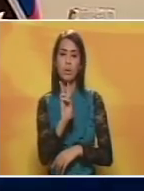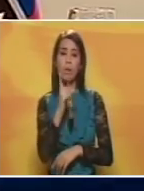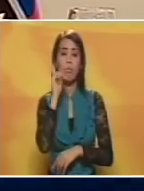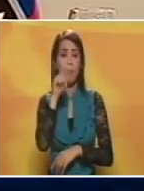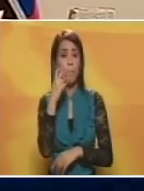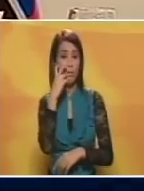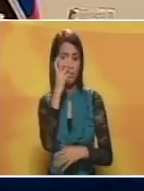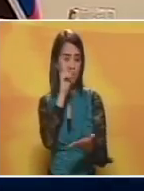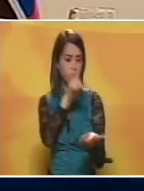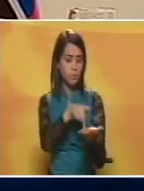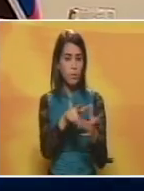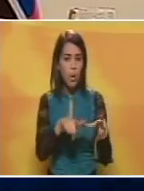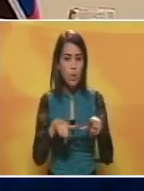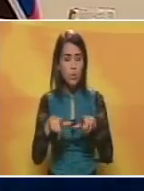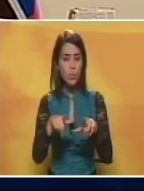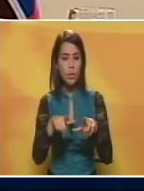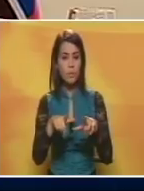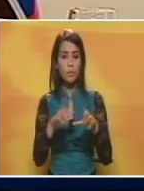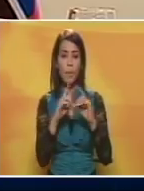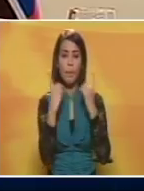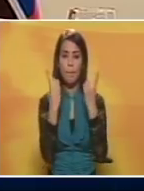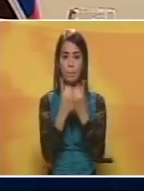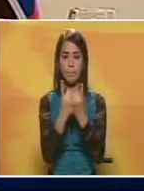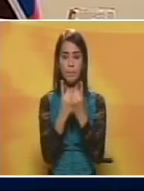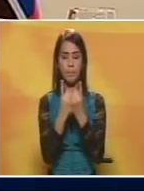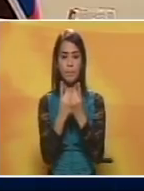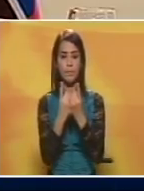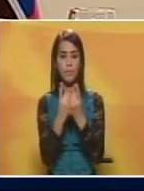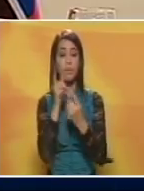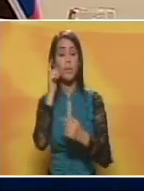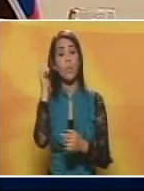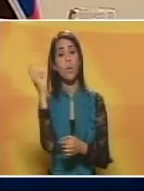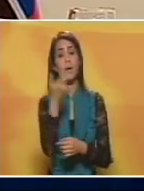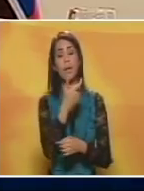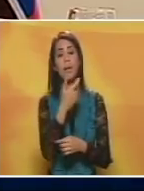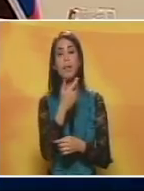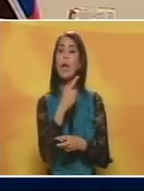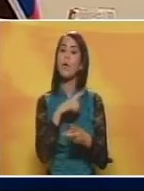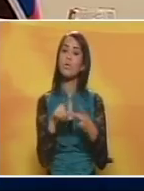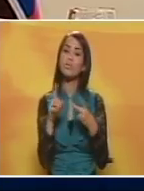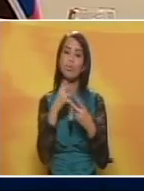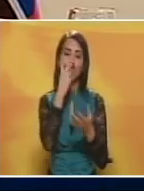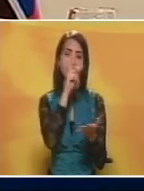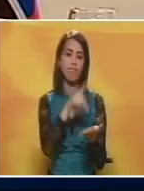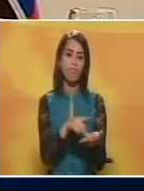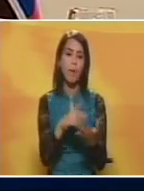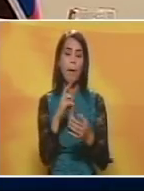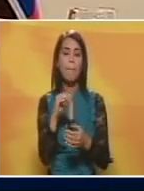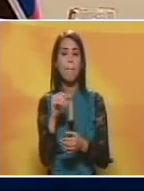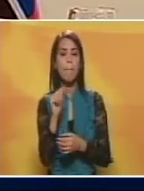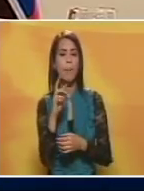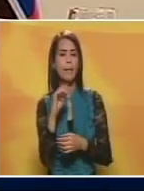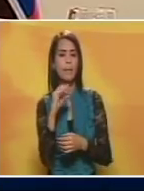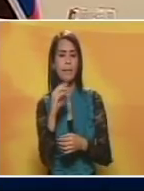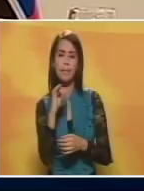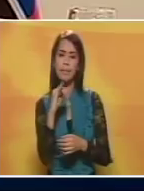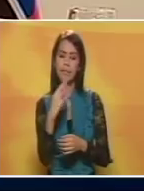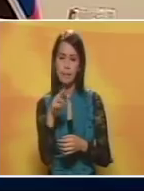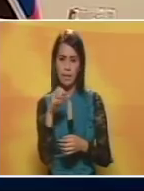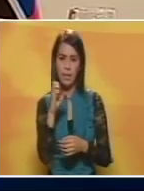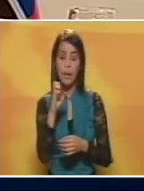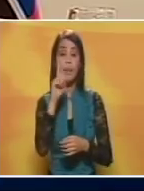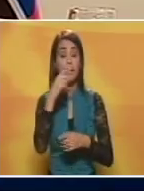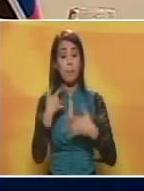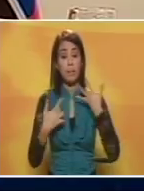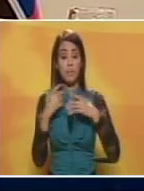hecho visitas al almacén de Guarenas, han hecho también las visitas al Galpón de Mariche y ellos siguen con las